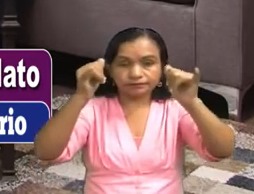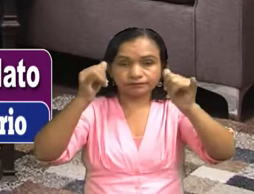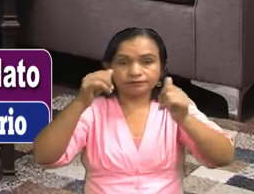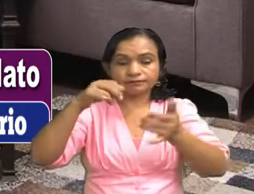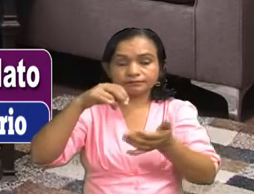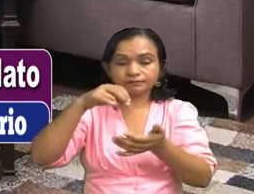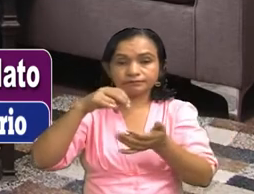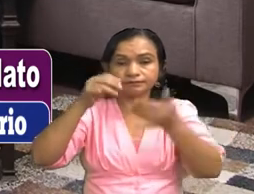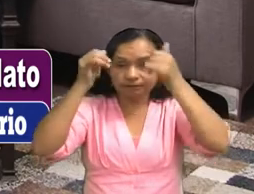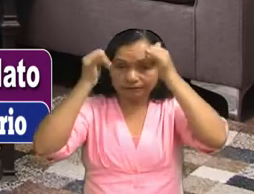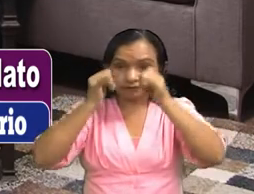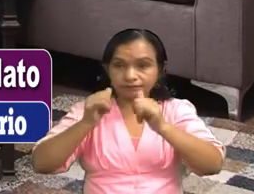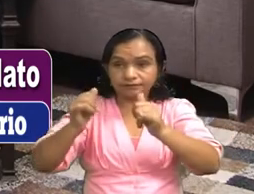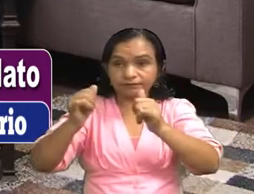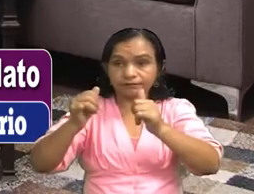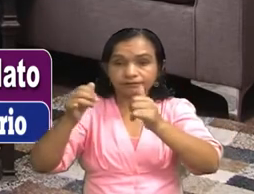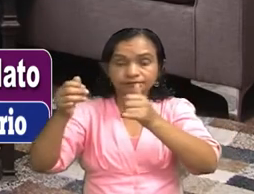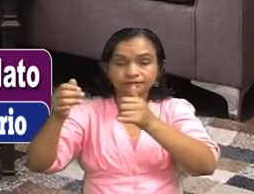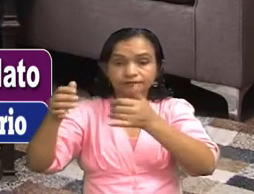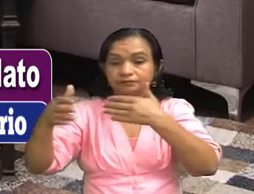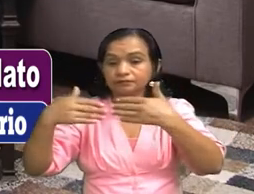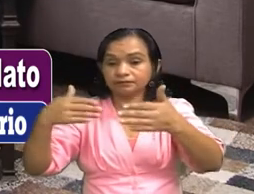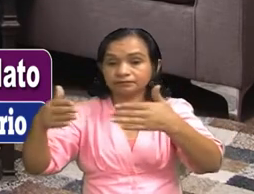ejemplo, a Panamá,